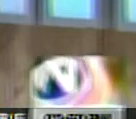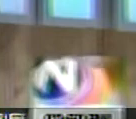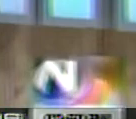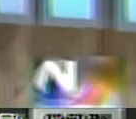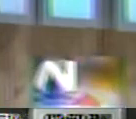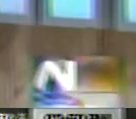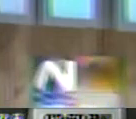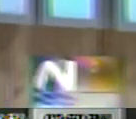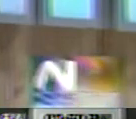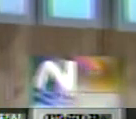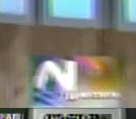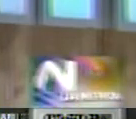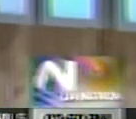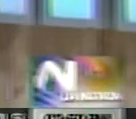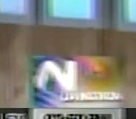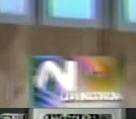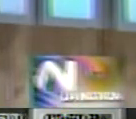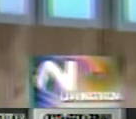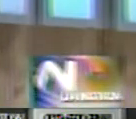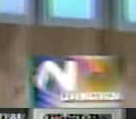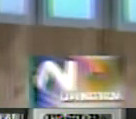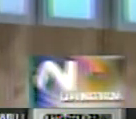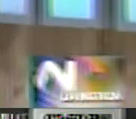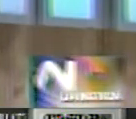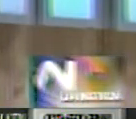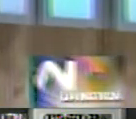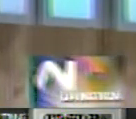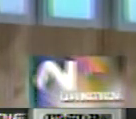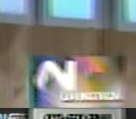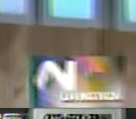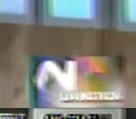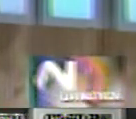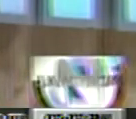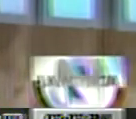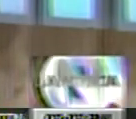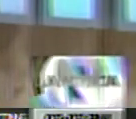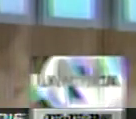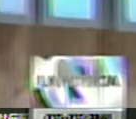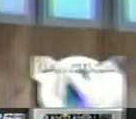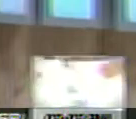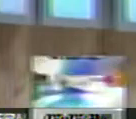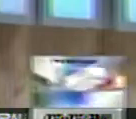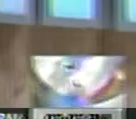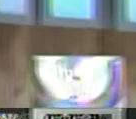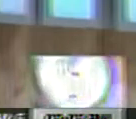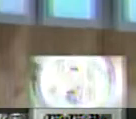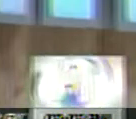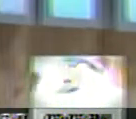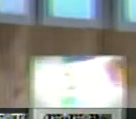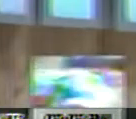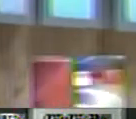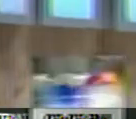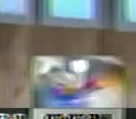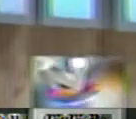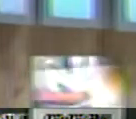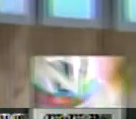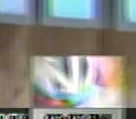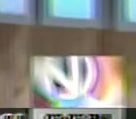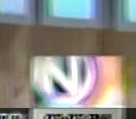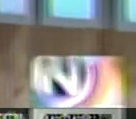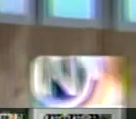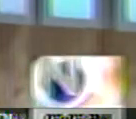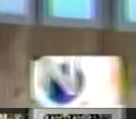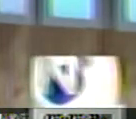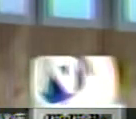la jornada de carnetización que inició hoy desde tempranas horas. Te saludamos, María. Llegó el momento de poner punto final en la entrevista con nuestro invitado el día